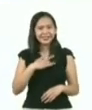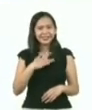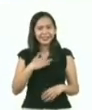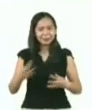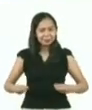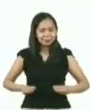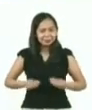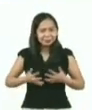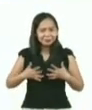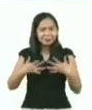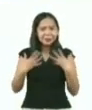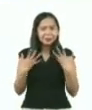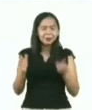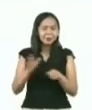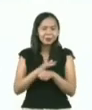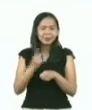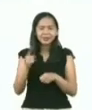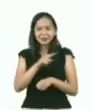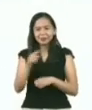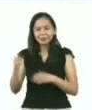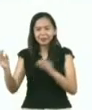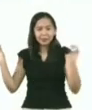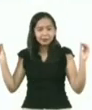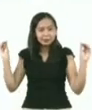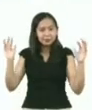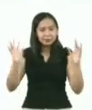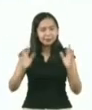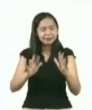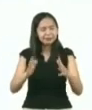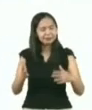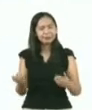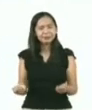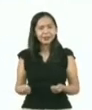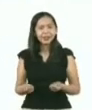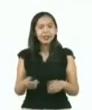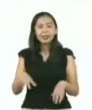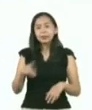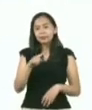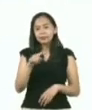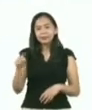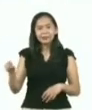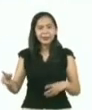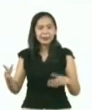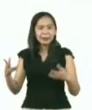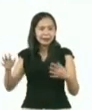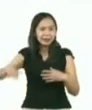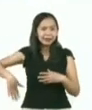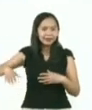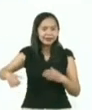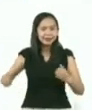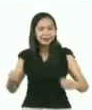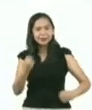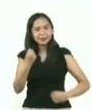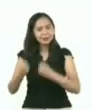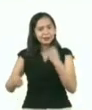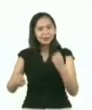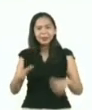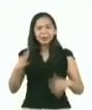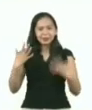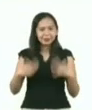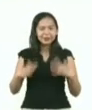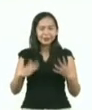de tenerlos a todos y a todas aquí, a las leyendas del boxeo mexicano. De